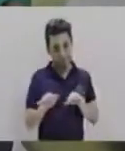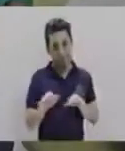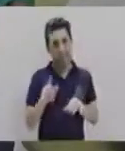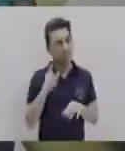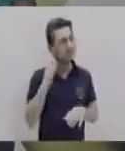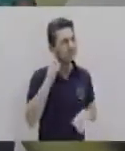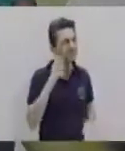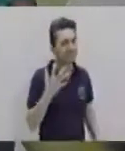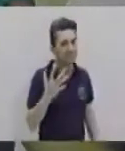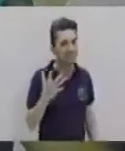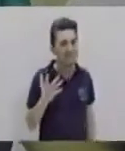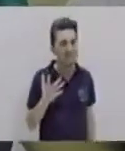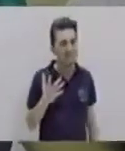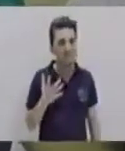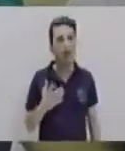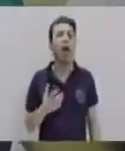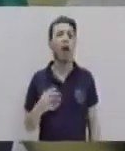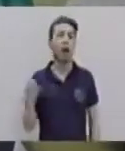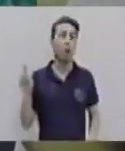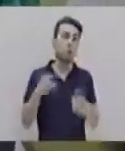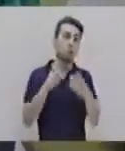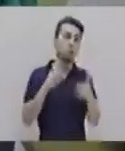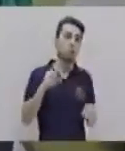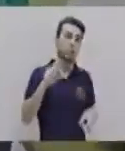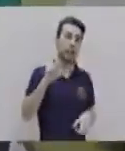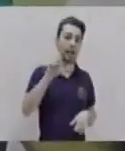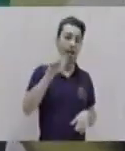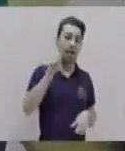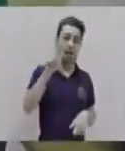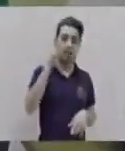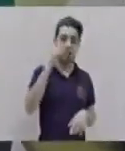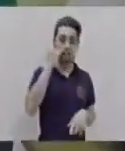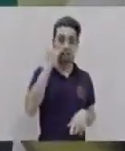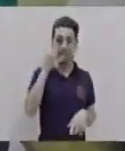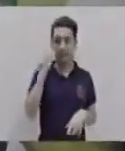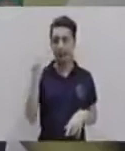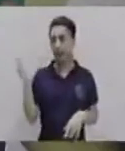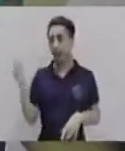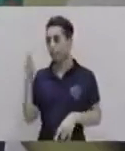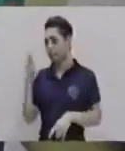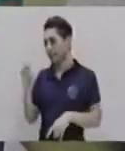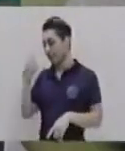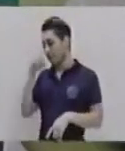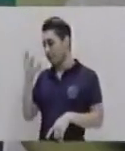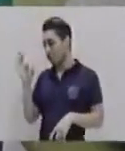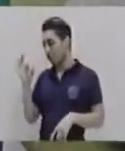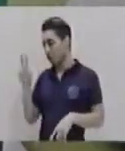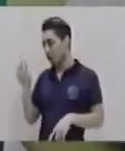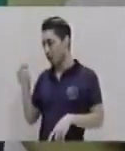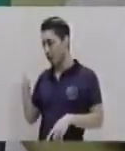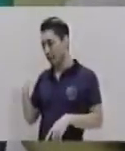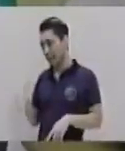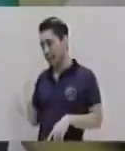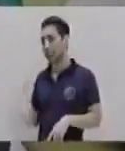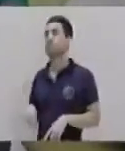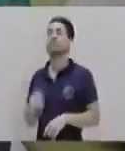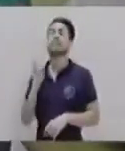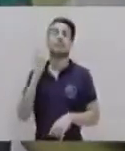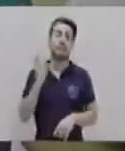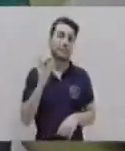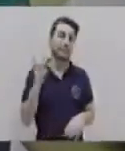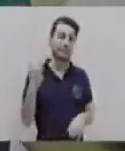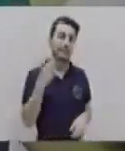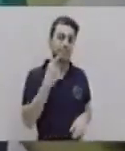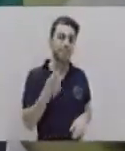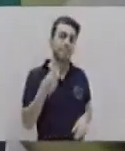¿A qué te suena? Me suena un clásico, creo que es de Beethoven, ¿verdad? Muy bien. Y normalmente nosotros, como tú decías al